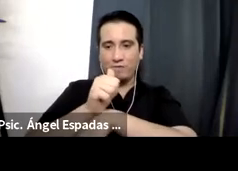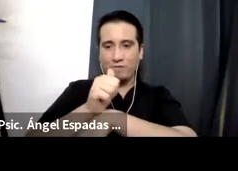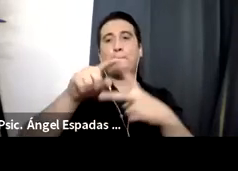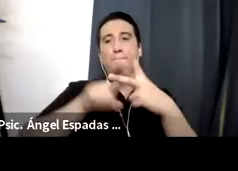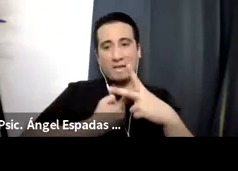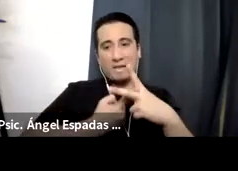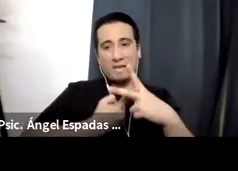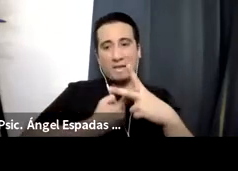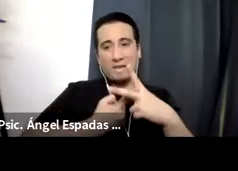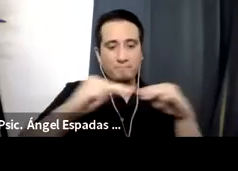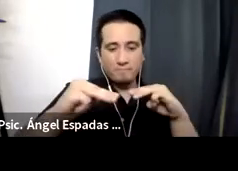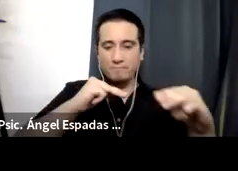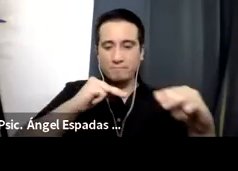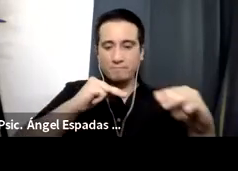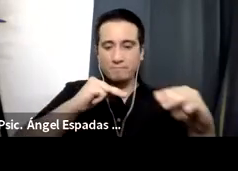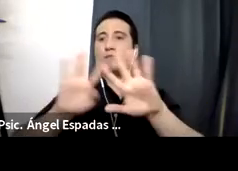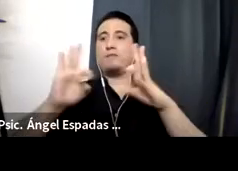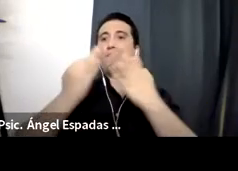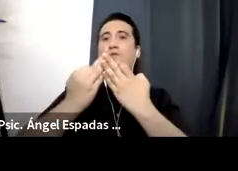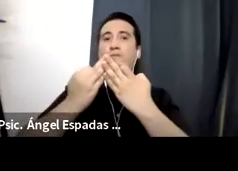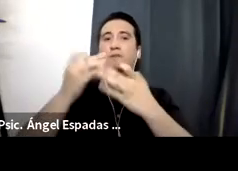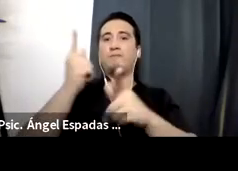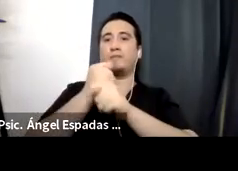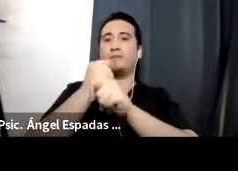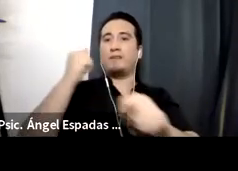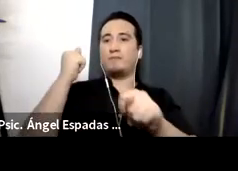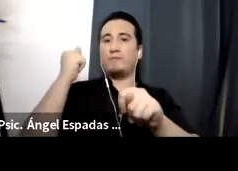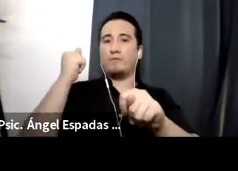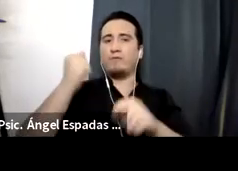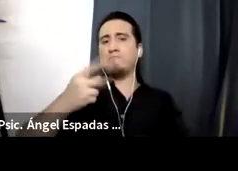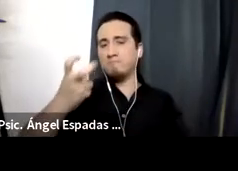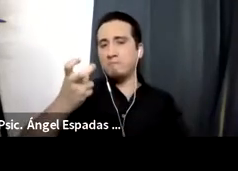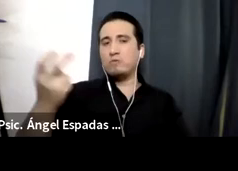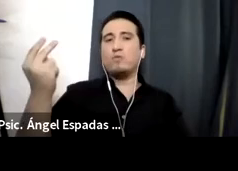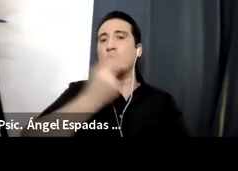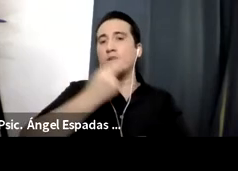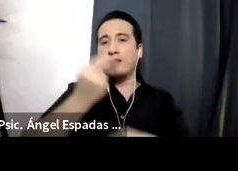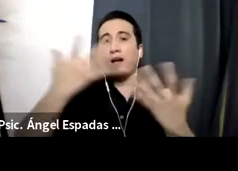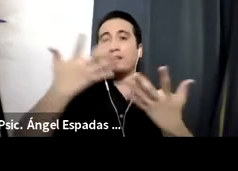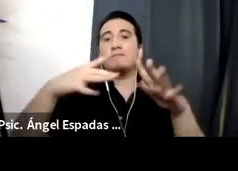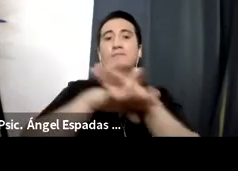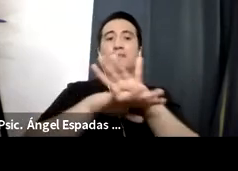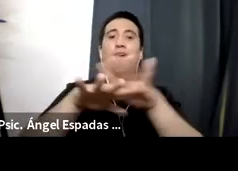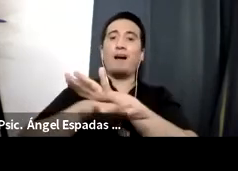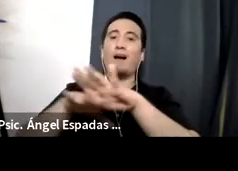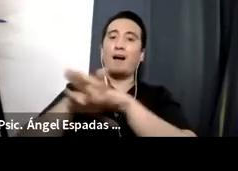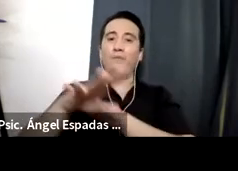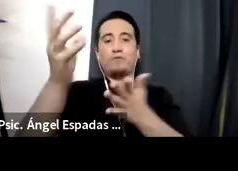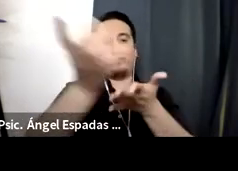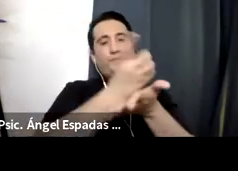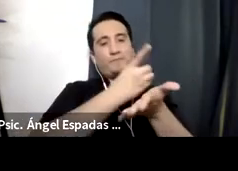a diferentes modos de transporte. Y obviamente, pues esto requiere de hacer cambios, ¿no? De